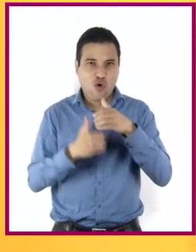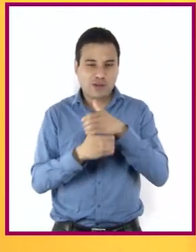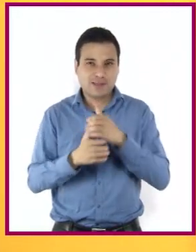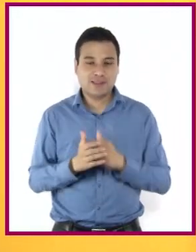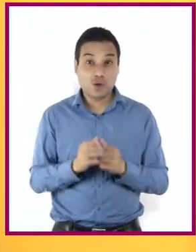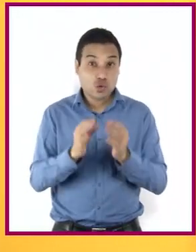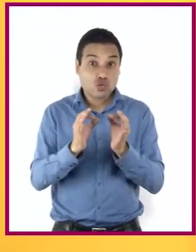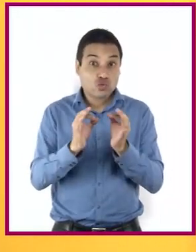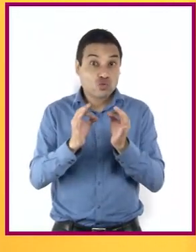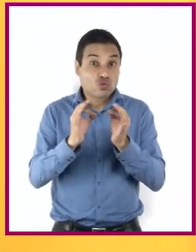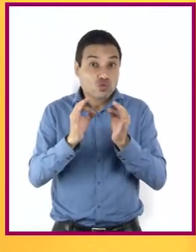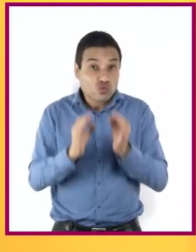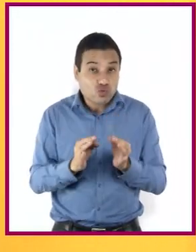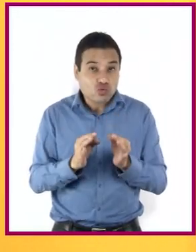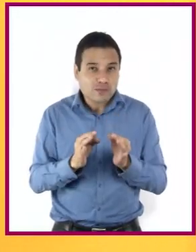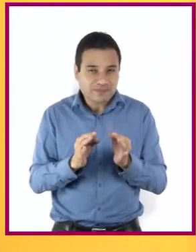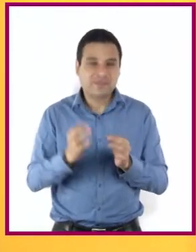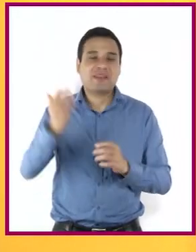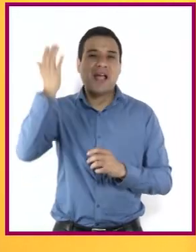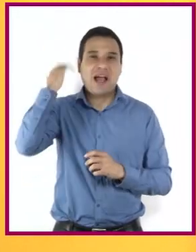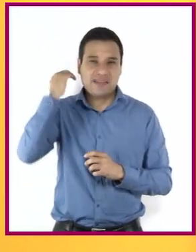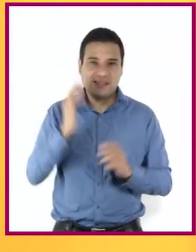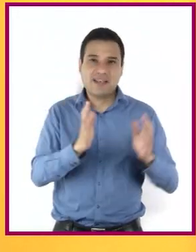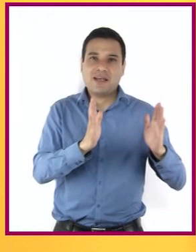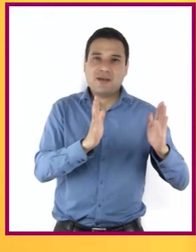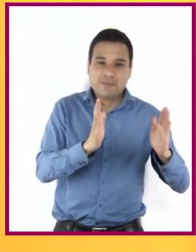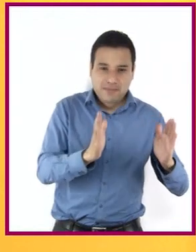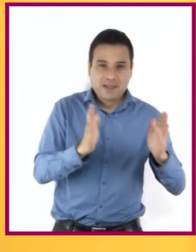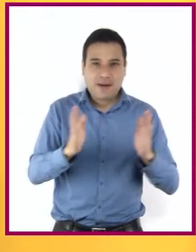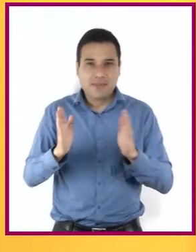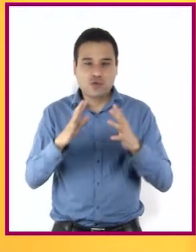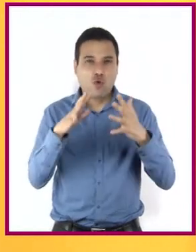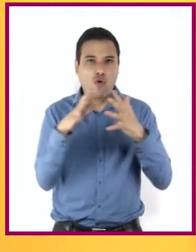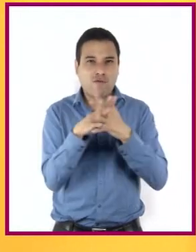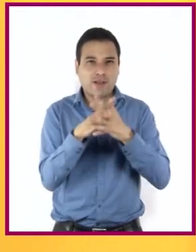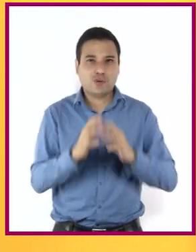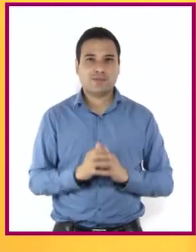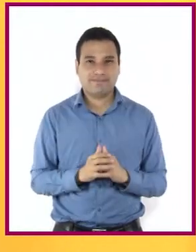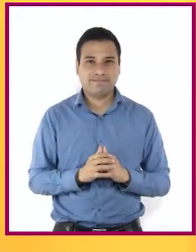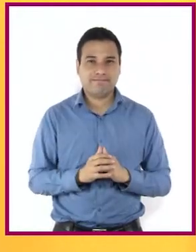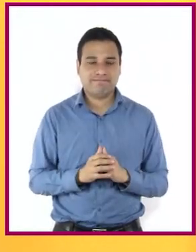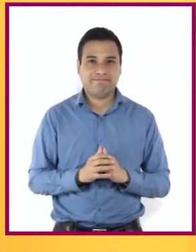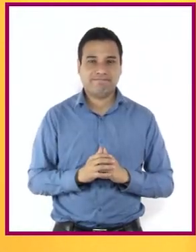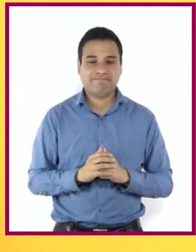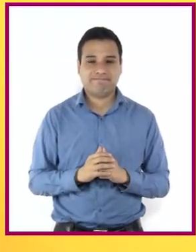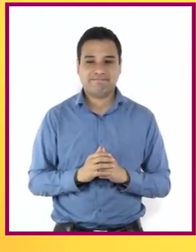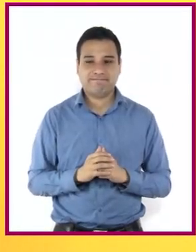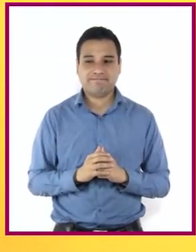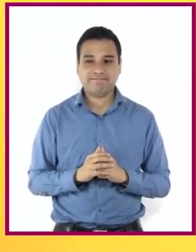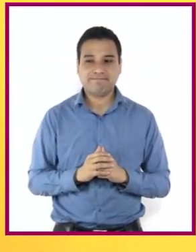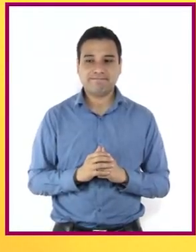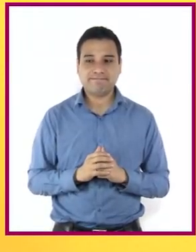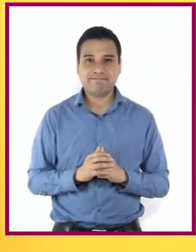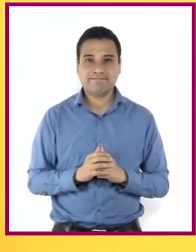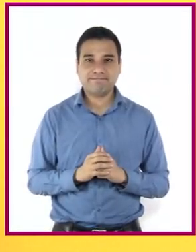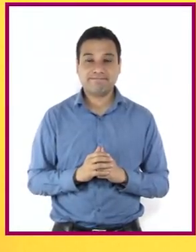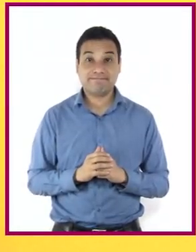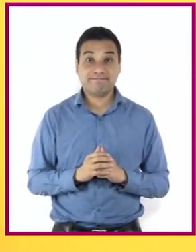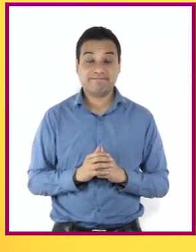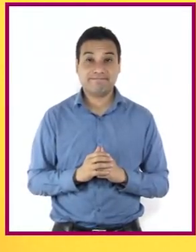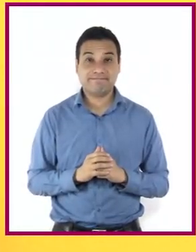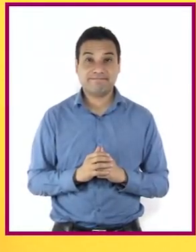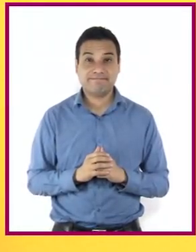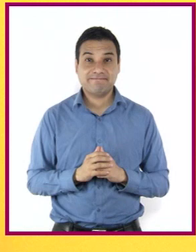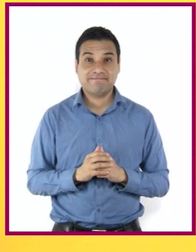pertenecen a las diversas etapas del conflicto y algunos de sus protagonistas. Gracias a las